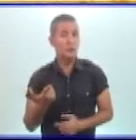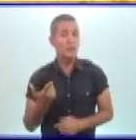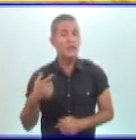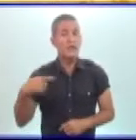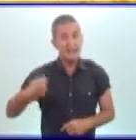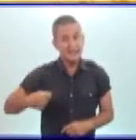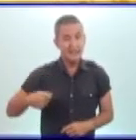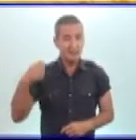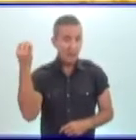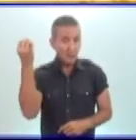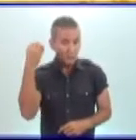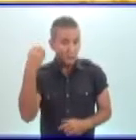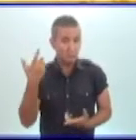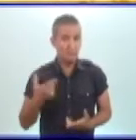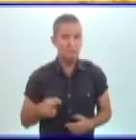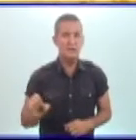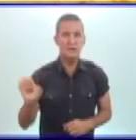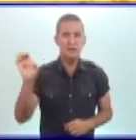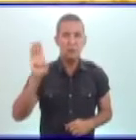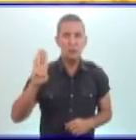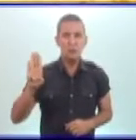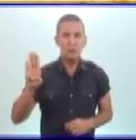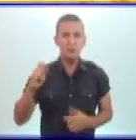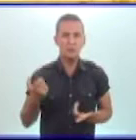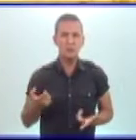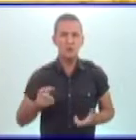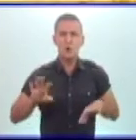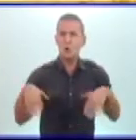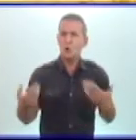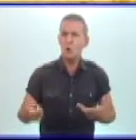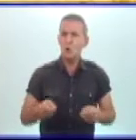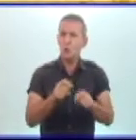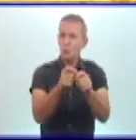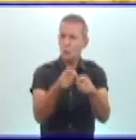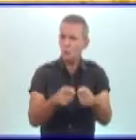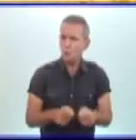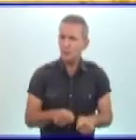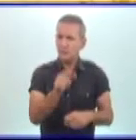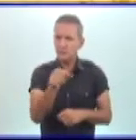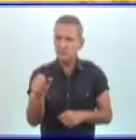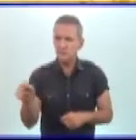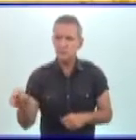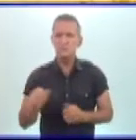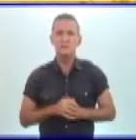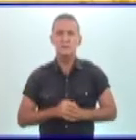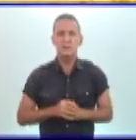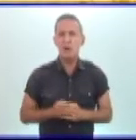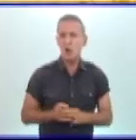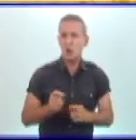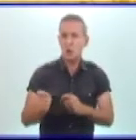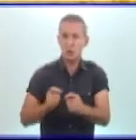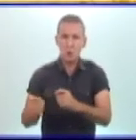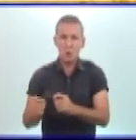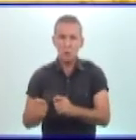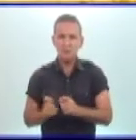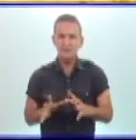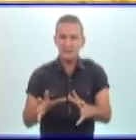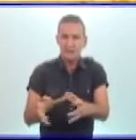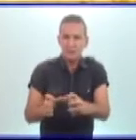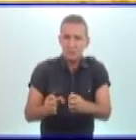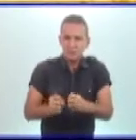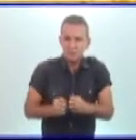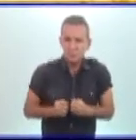esa burguesía, cómo esos comerciantes y artesanos se fueron apropiando lenta y gradualmente de la